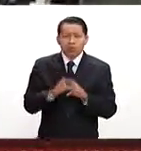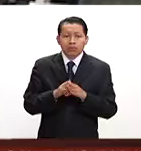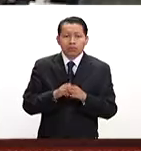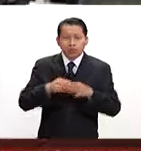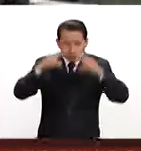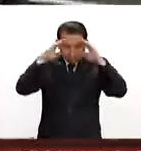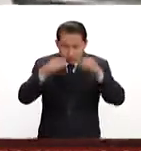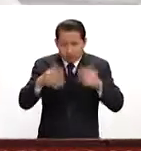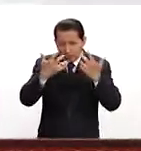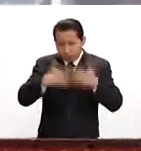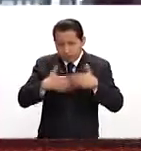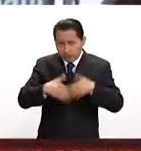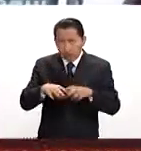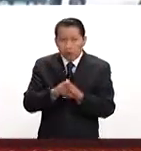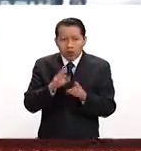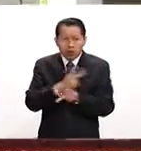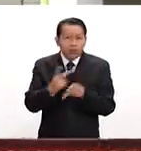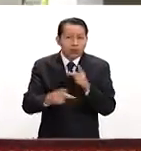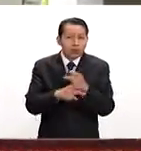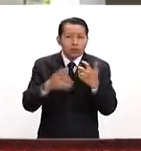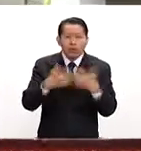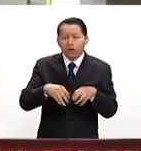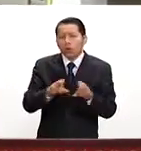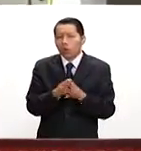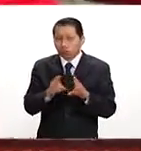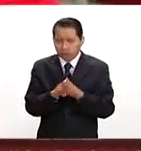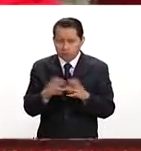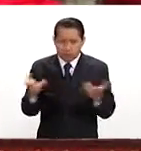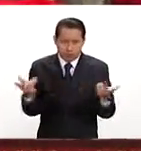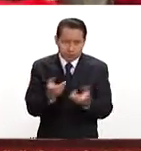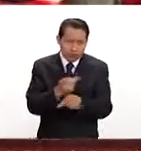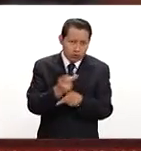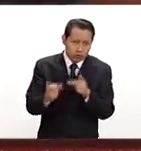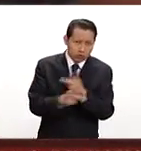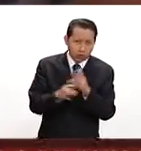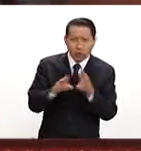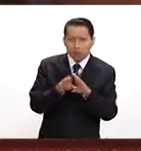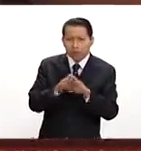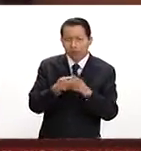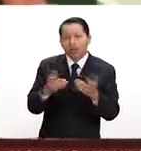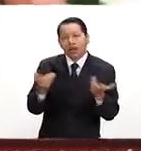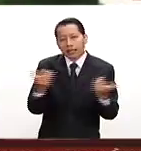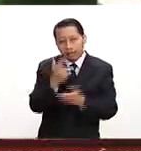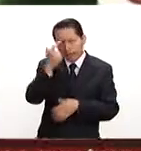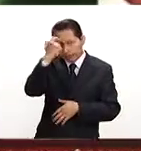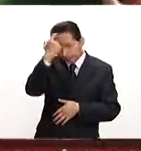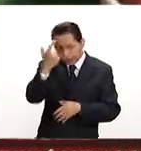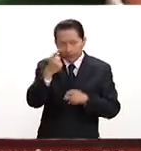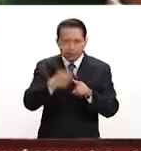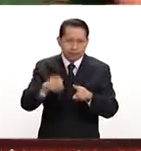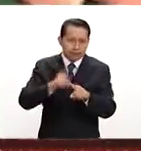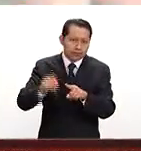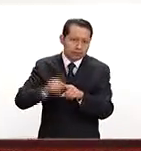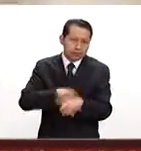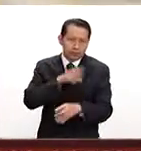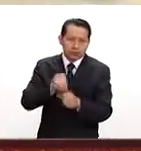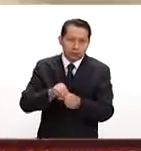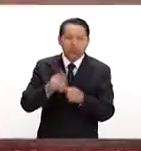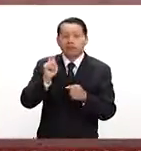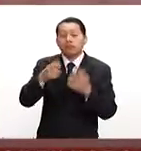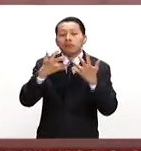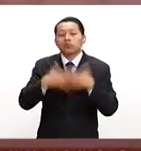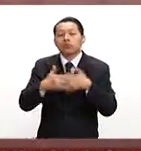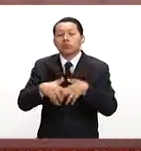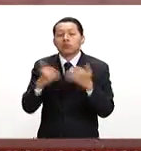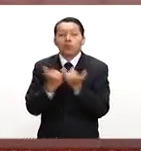ramo industrial, la productividad está muy vinculada con producir, con elaborar, con crear, etcétera. Es decir, en el ramo industrial,